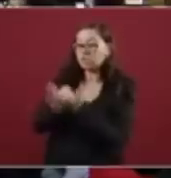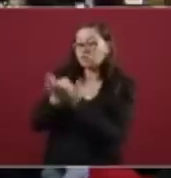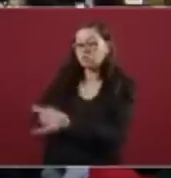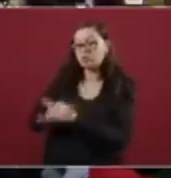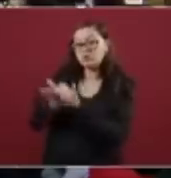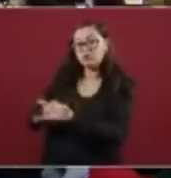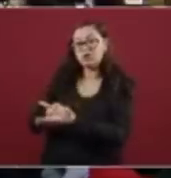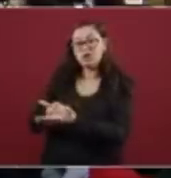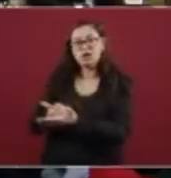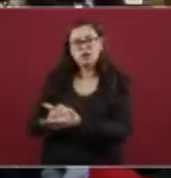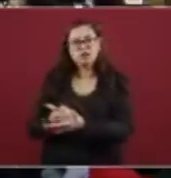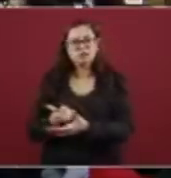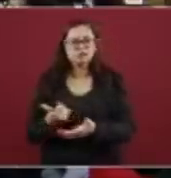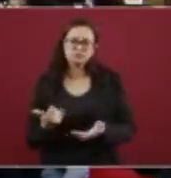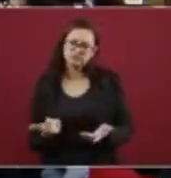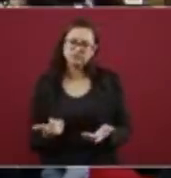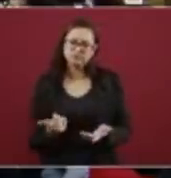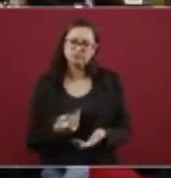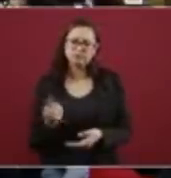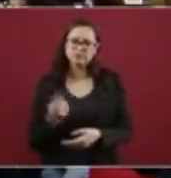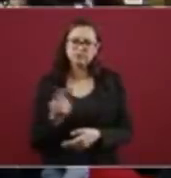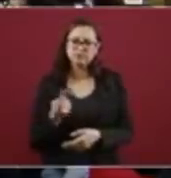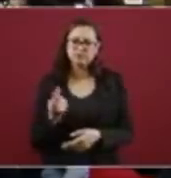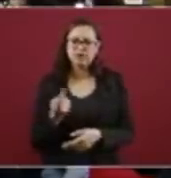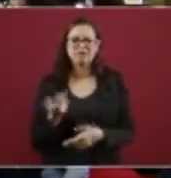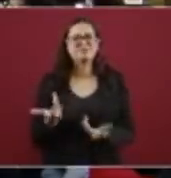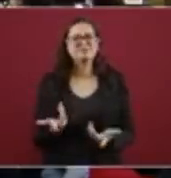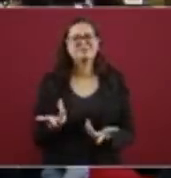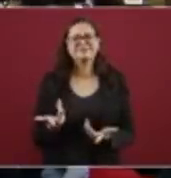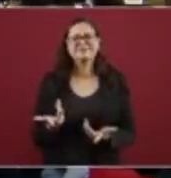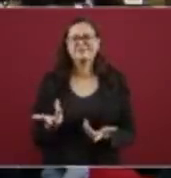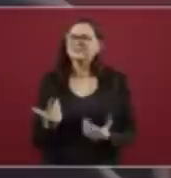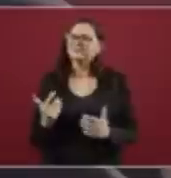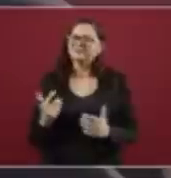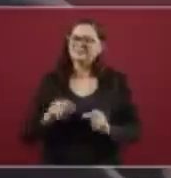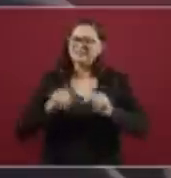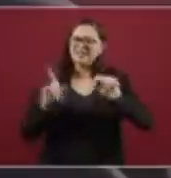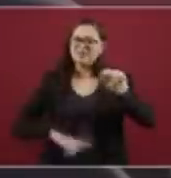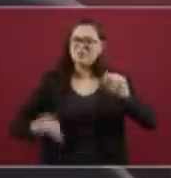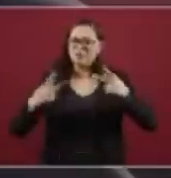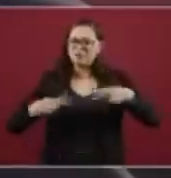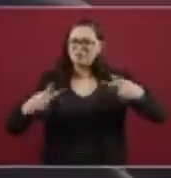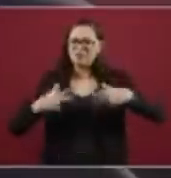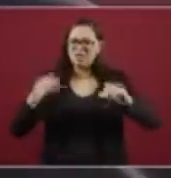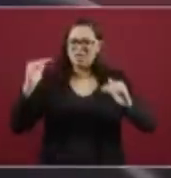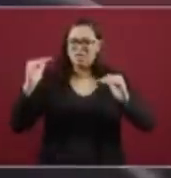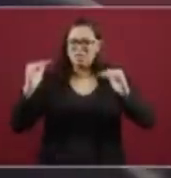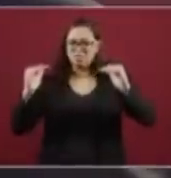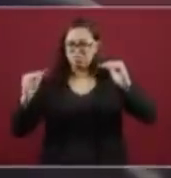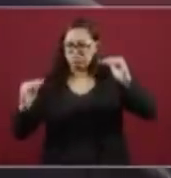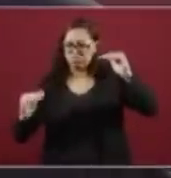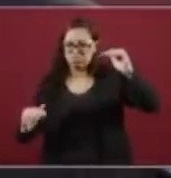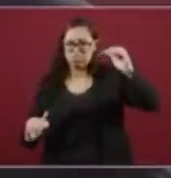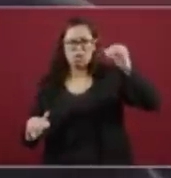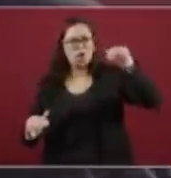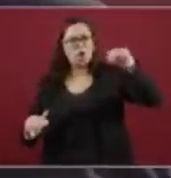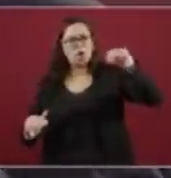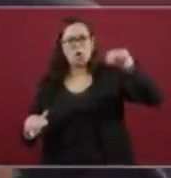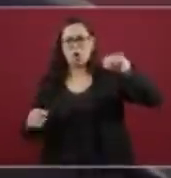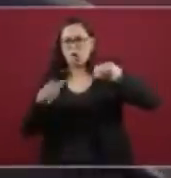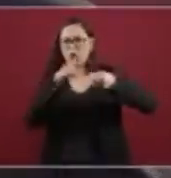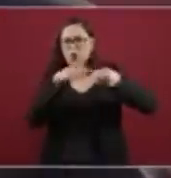se produjo esta desigualdad monstruosa, en donde unos cuantos lo tienen todo y